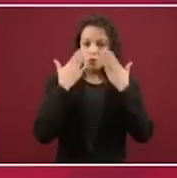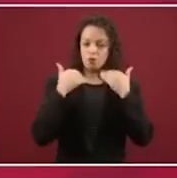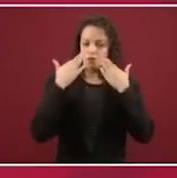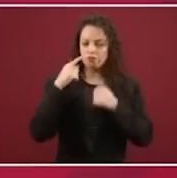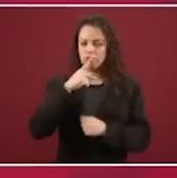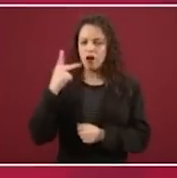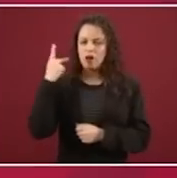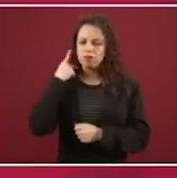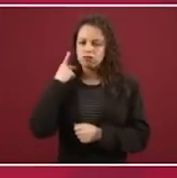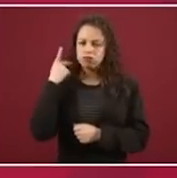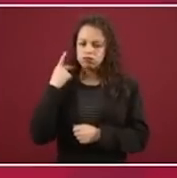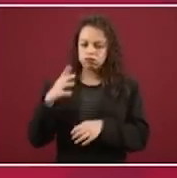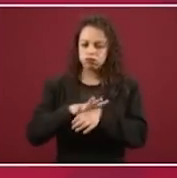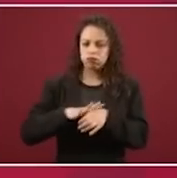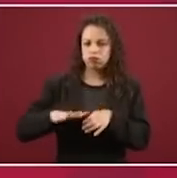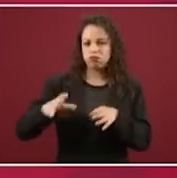porque ayer